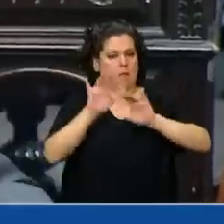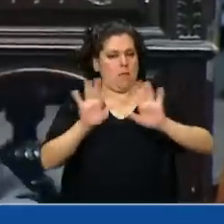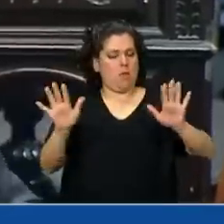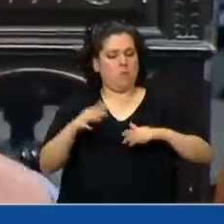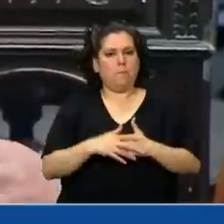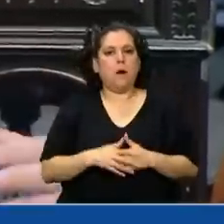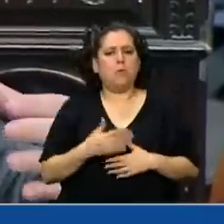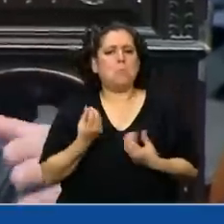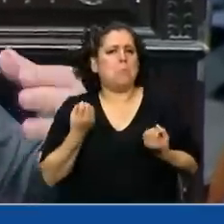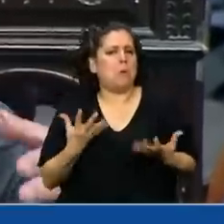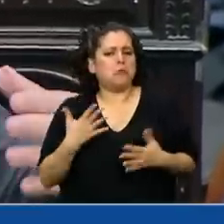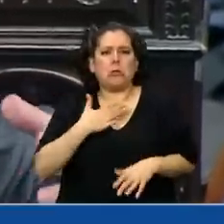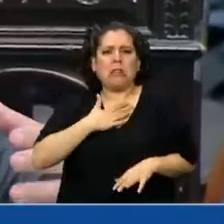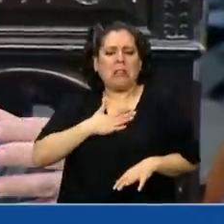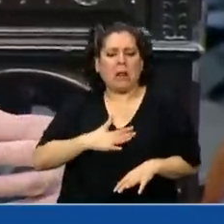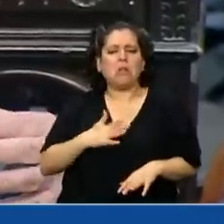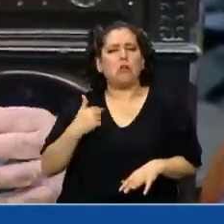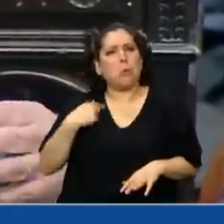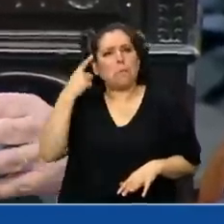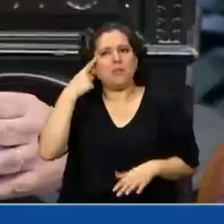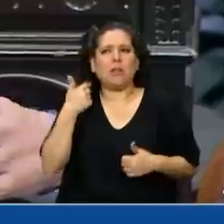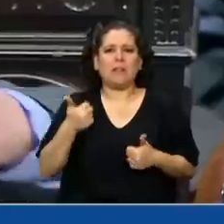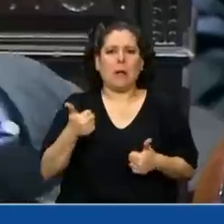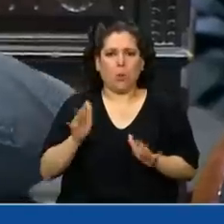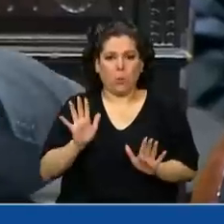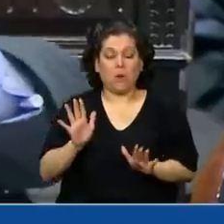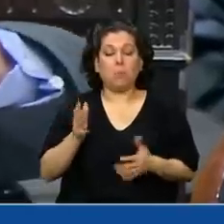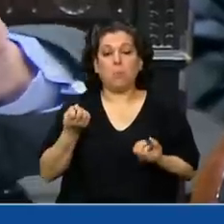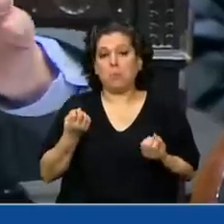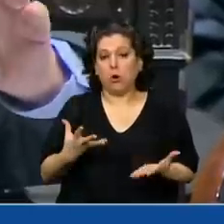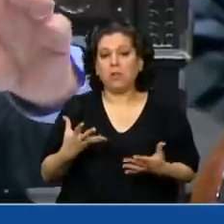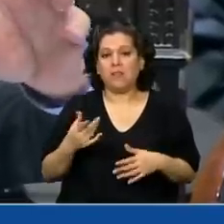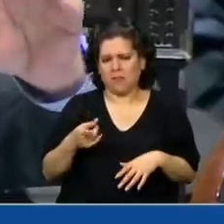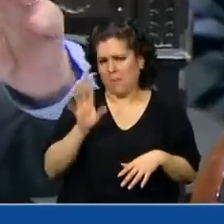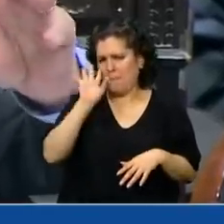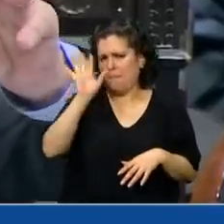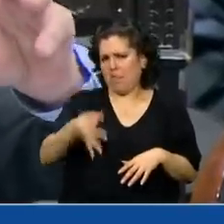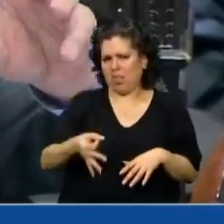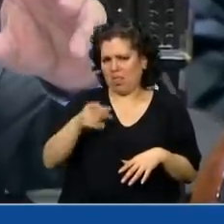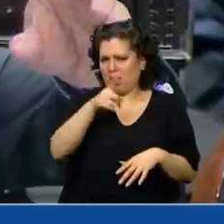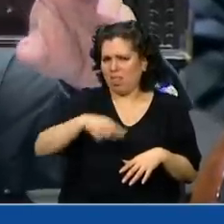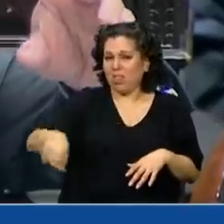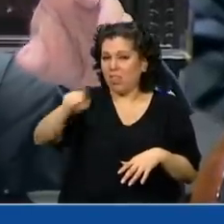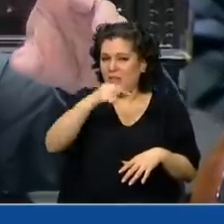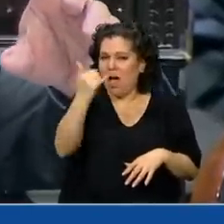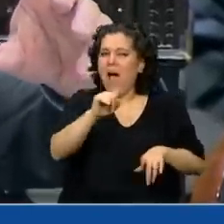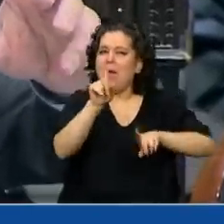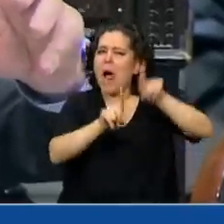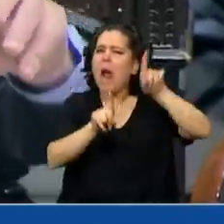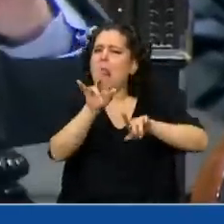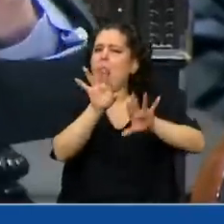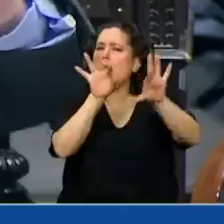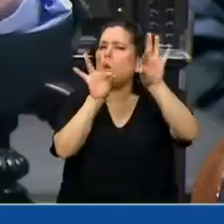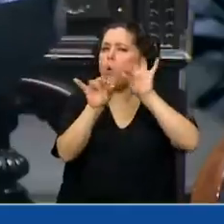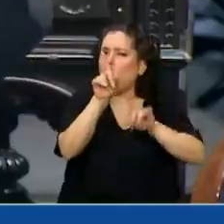¿por qué estoy tranquilo de que estamos bien? Casi todo el arco político, con excepciones